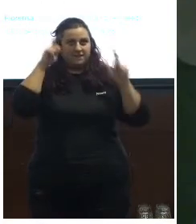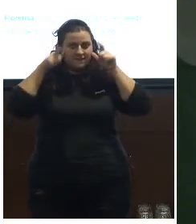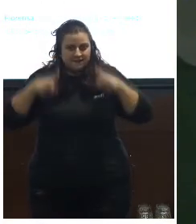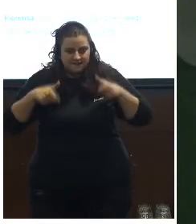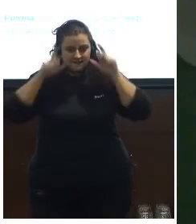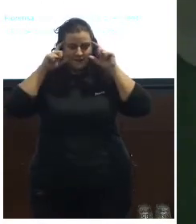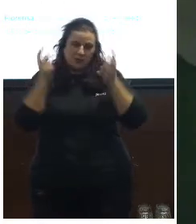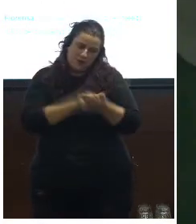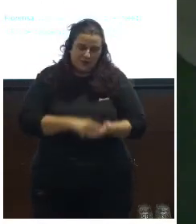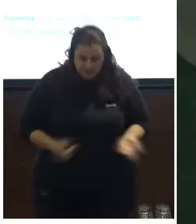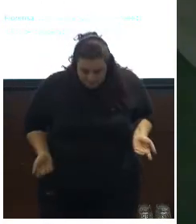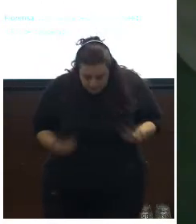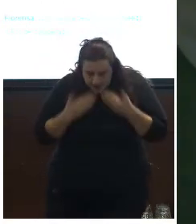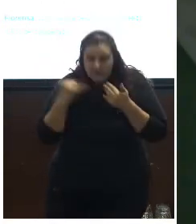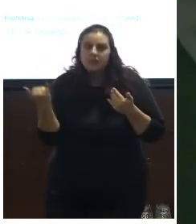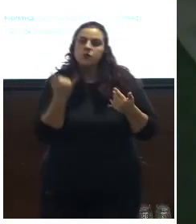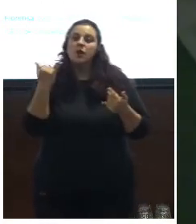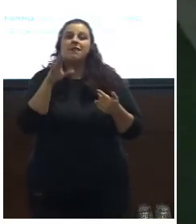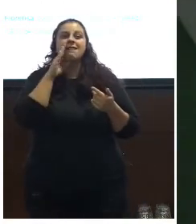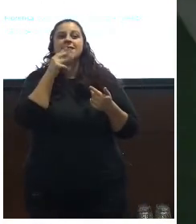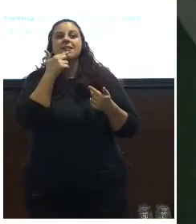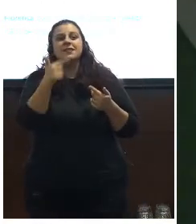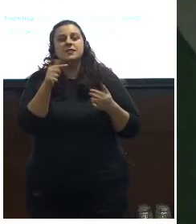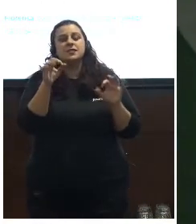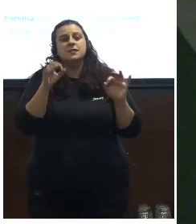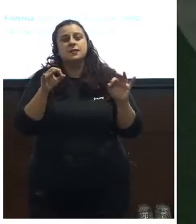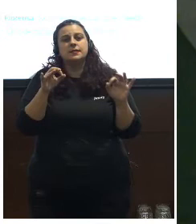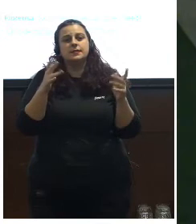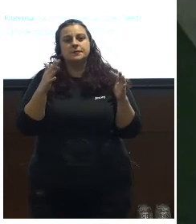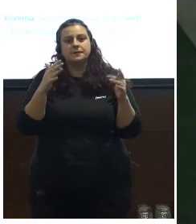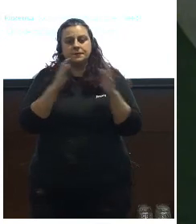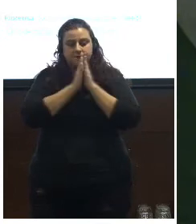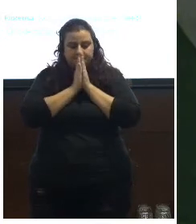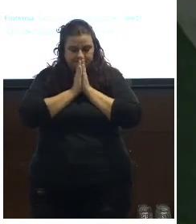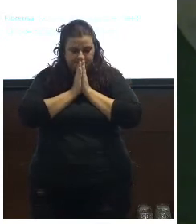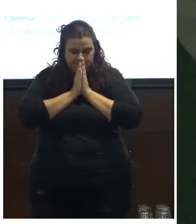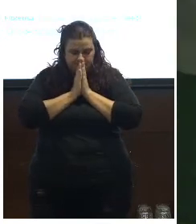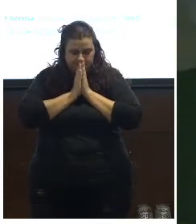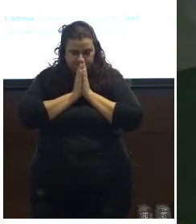very important to take our role, in our cases, as social and economic